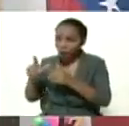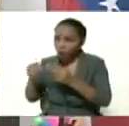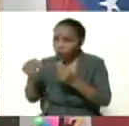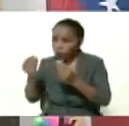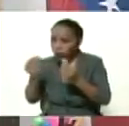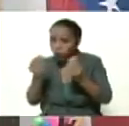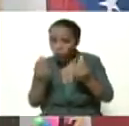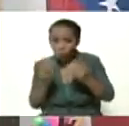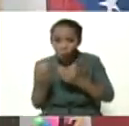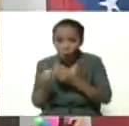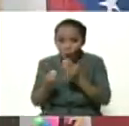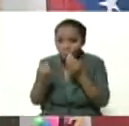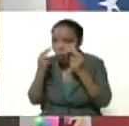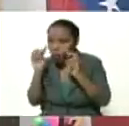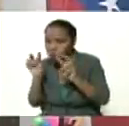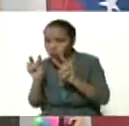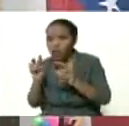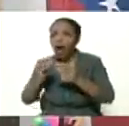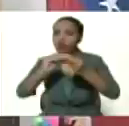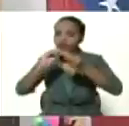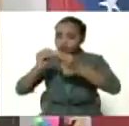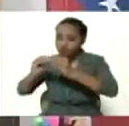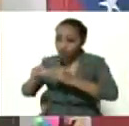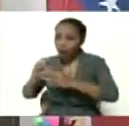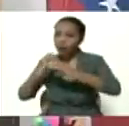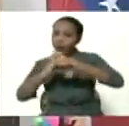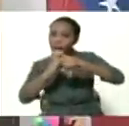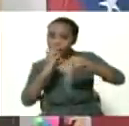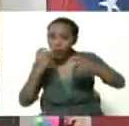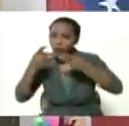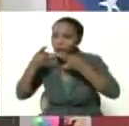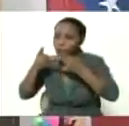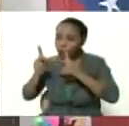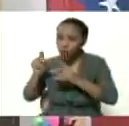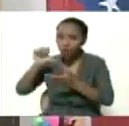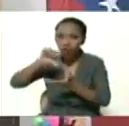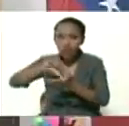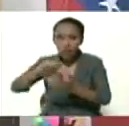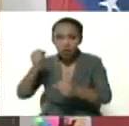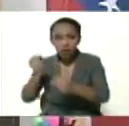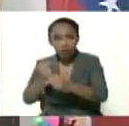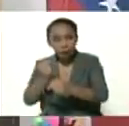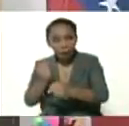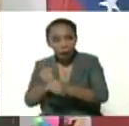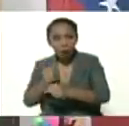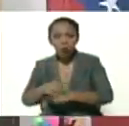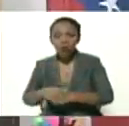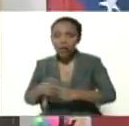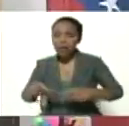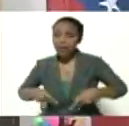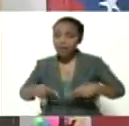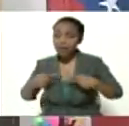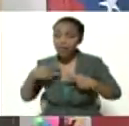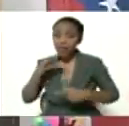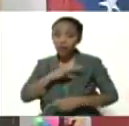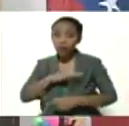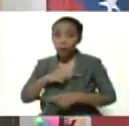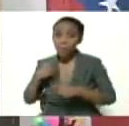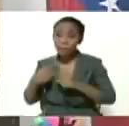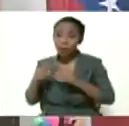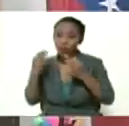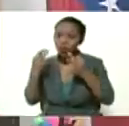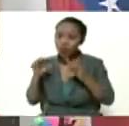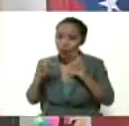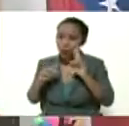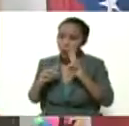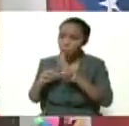su momento, ha ido restableciendo el transporte público, los centros de trabajo y la vida social, pero una normalidad donde